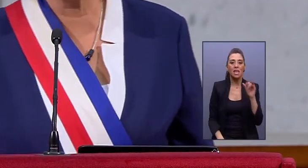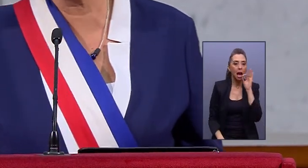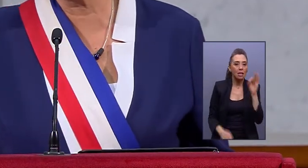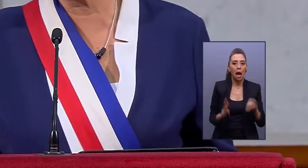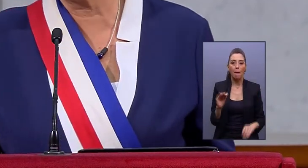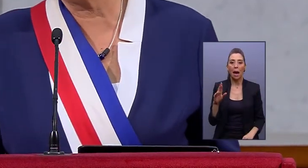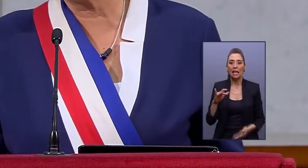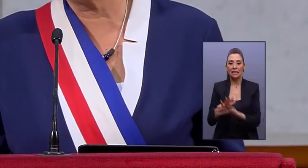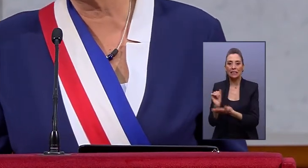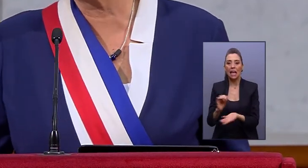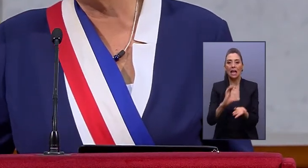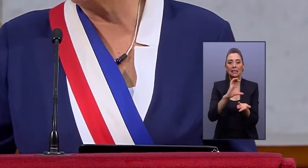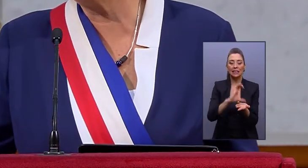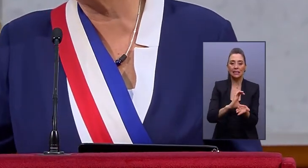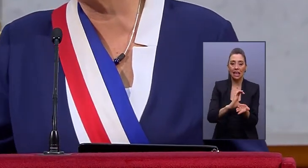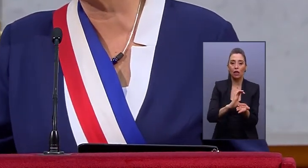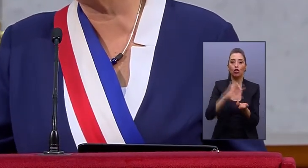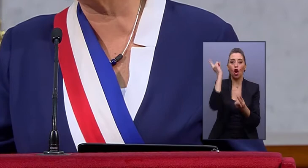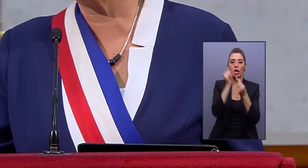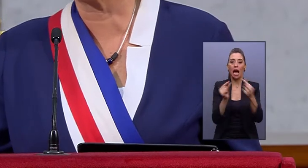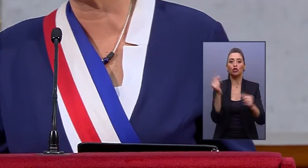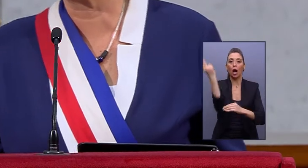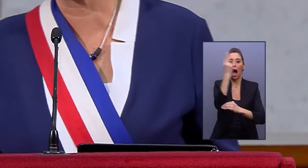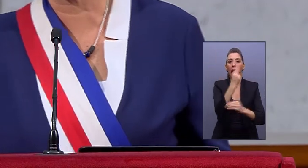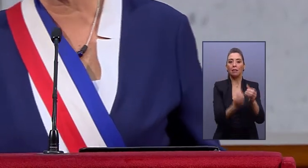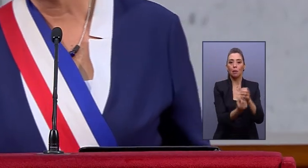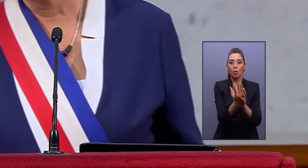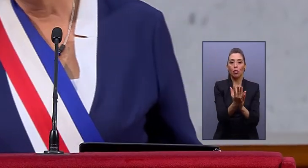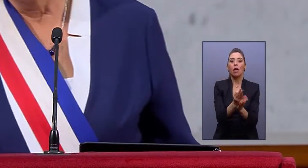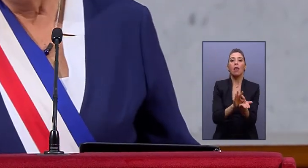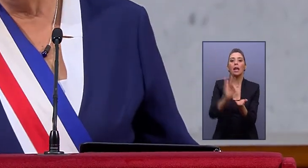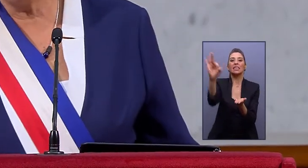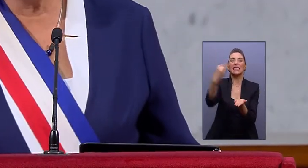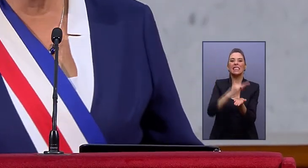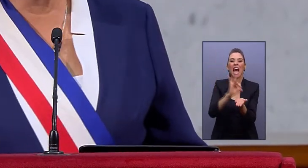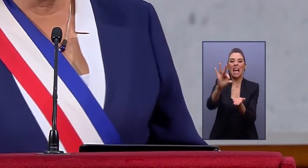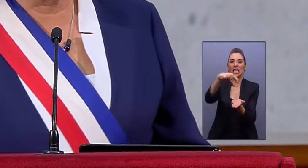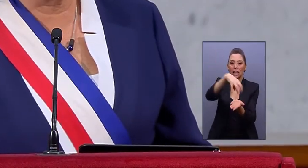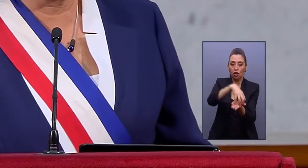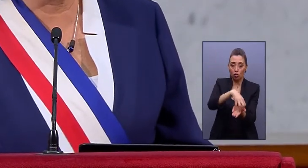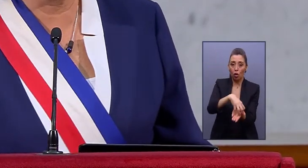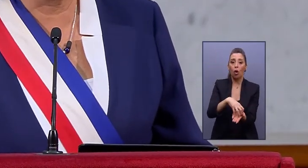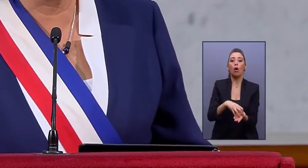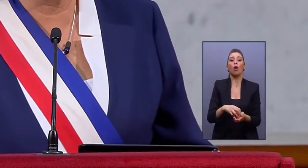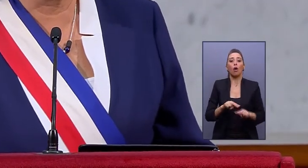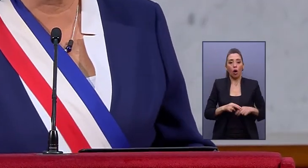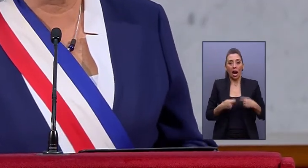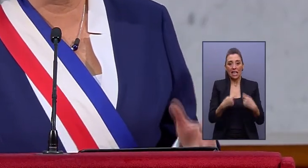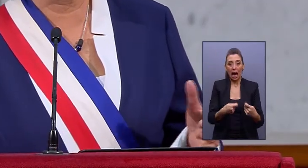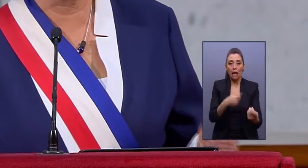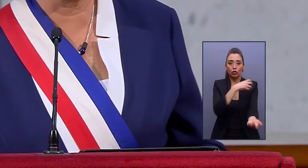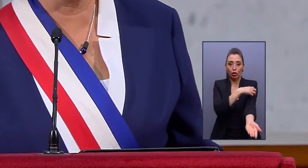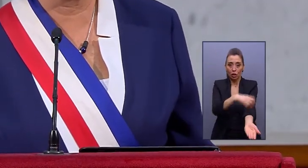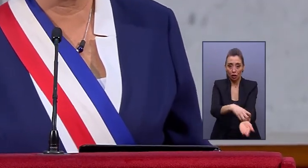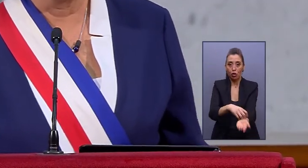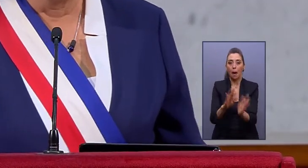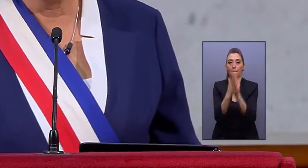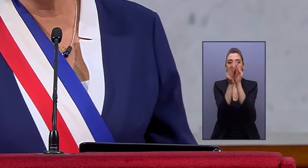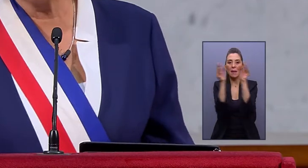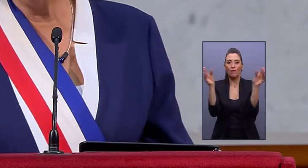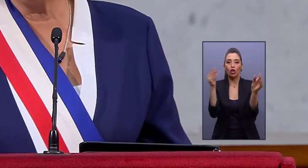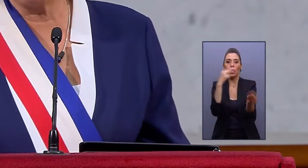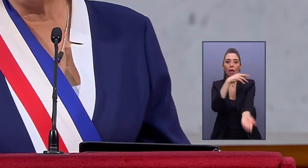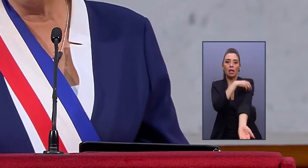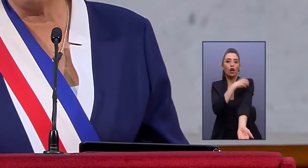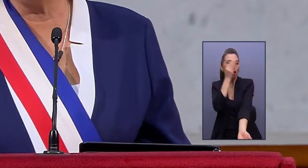o el Centro Nacional de Arte Contemporáneo, que abrió sus puertas en Cerrillos. Hablo de inversiones regionales como la Biblioteca Regional de Coquimbo y